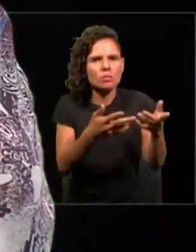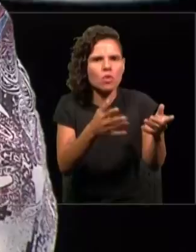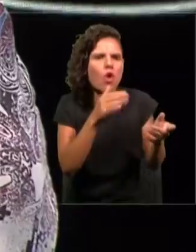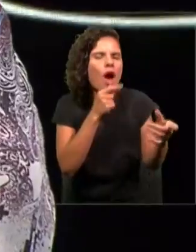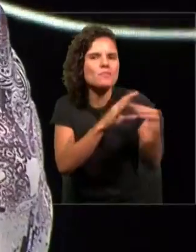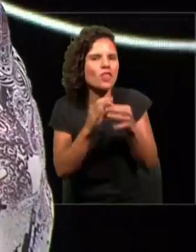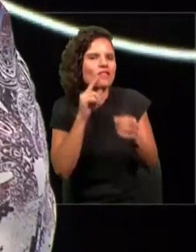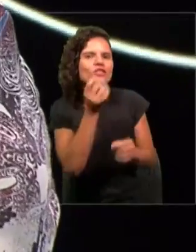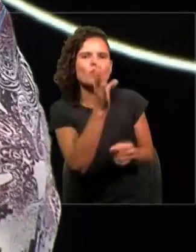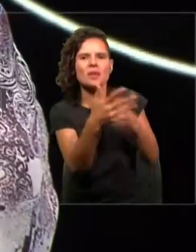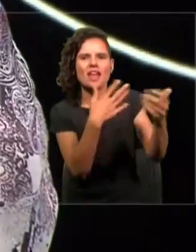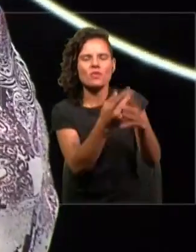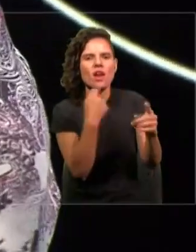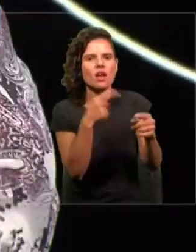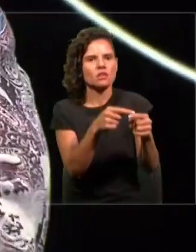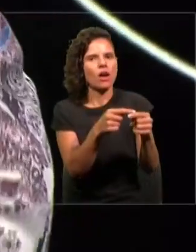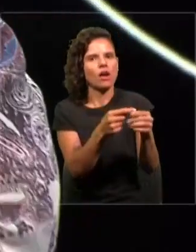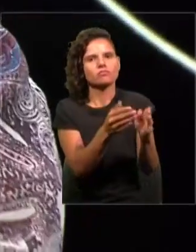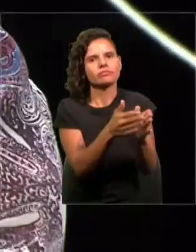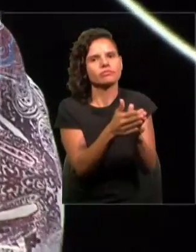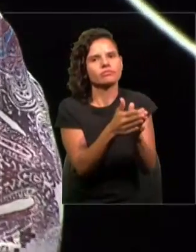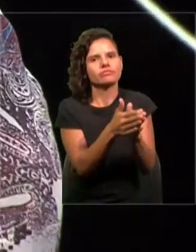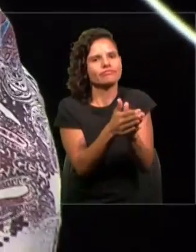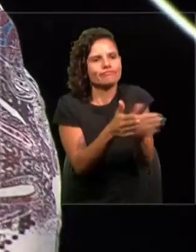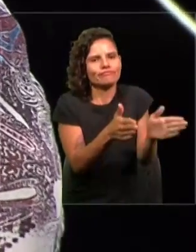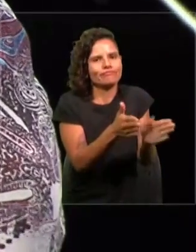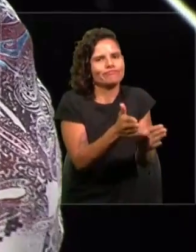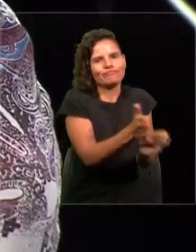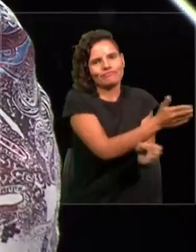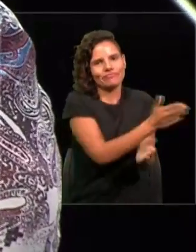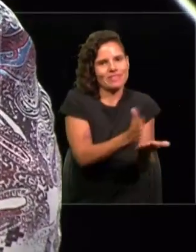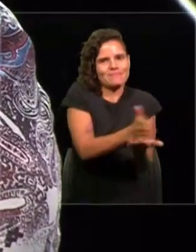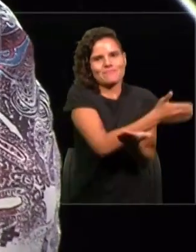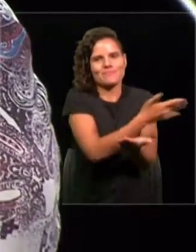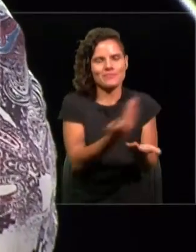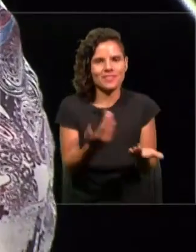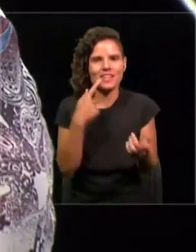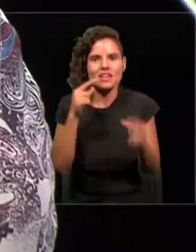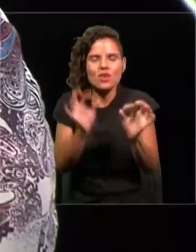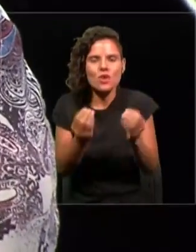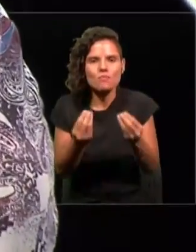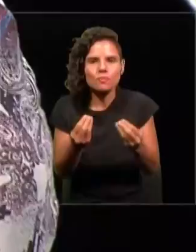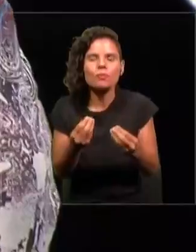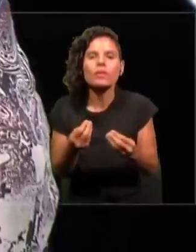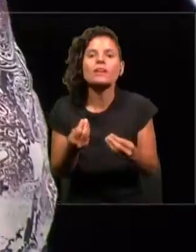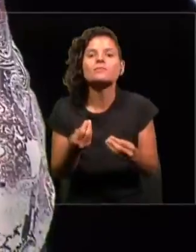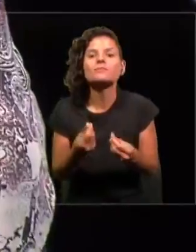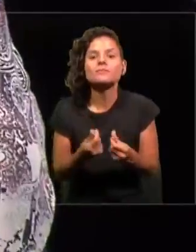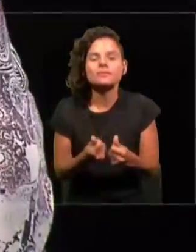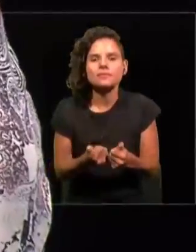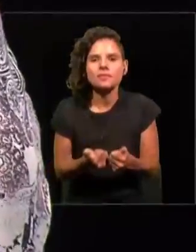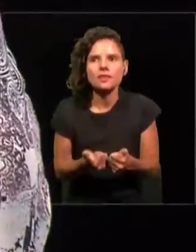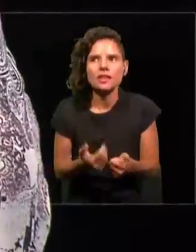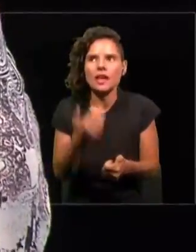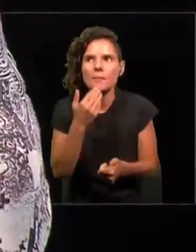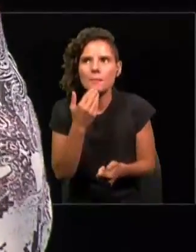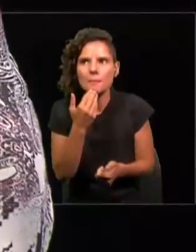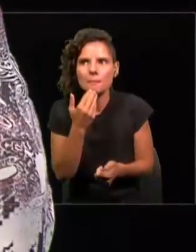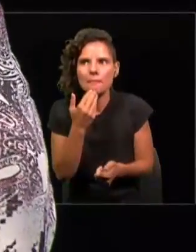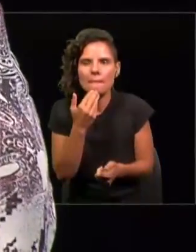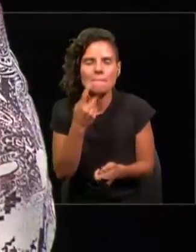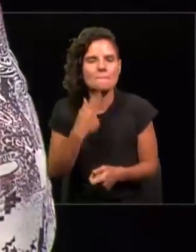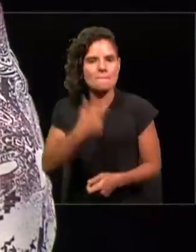para atrás. Pero recientemente, y desde luego las agencias subsecuentes, las agencias sobre todo